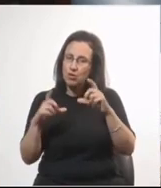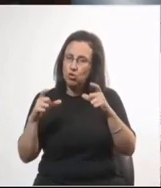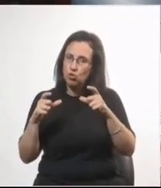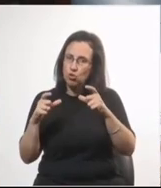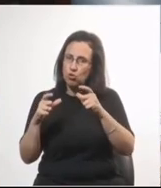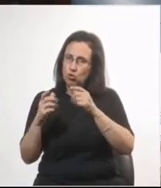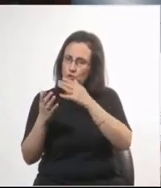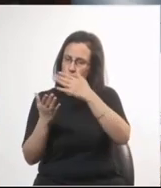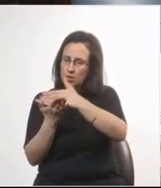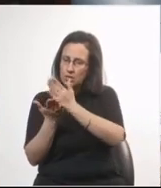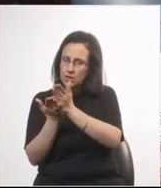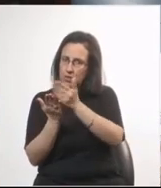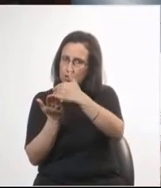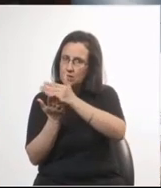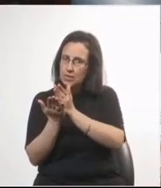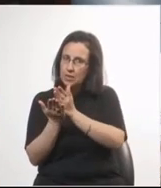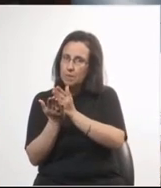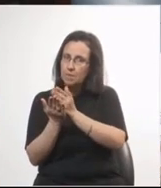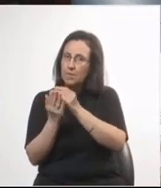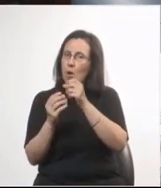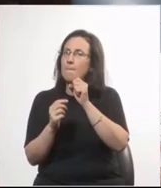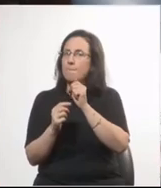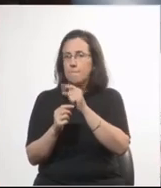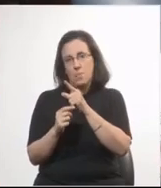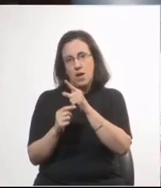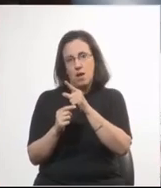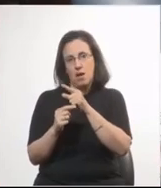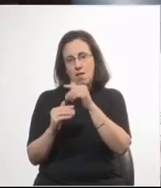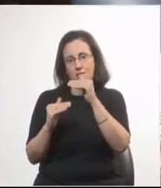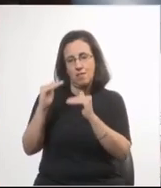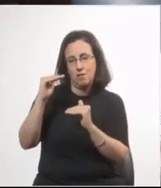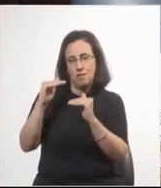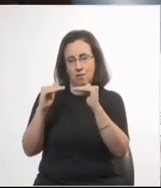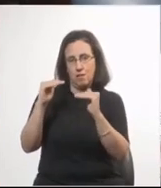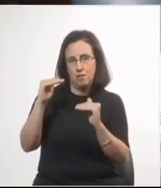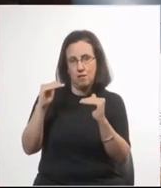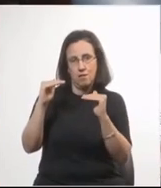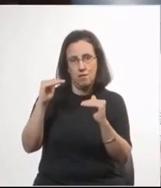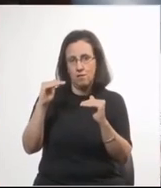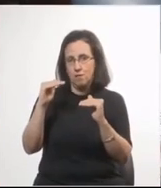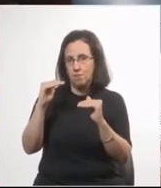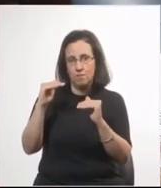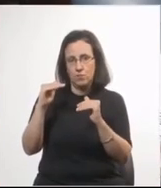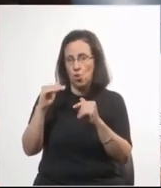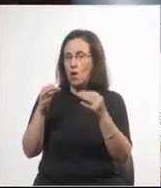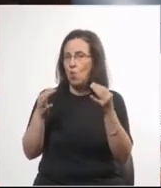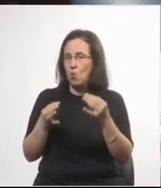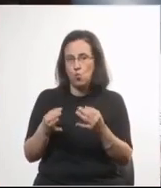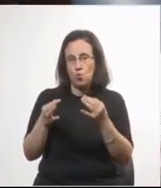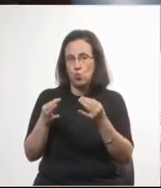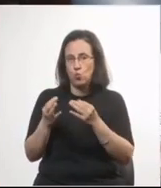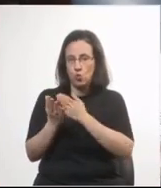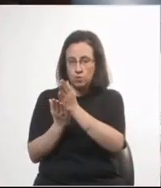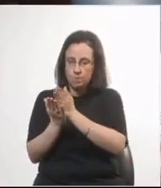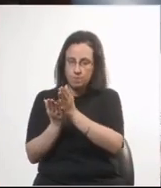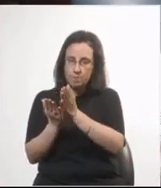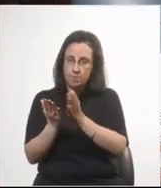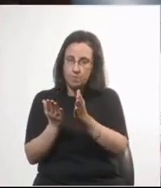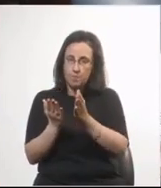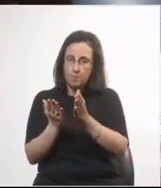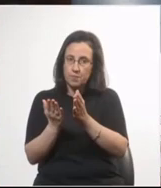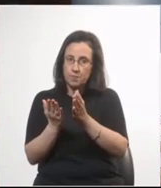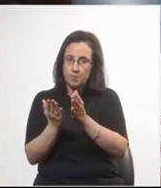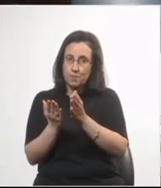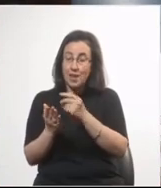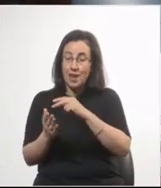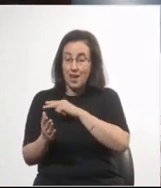Bueno, para nosotros se repartió mal y desigualmente. Como decíamos, mientras la riqueza que se produjo en el país